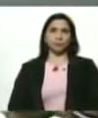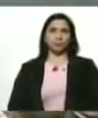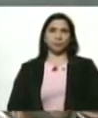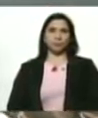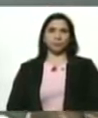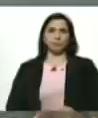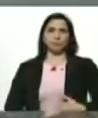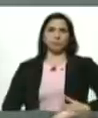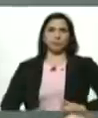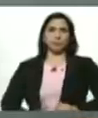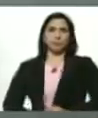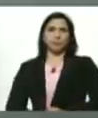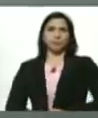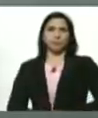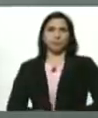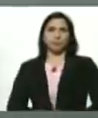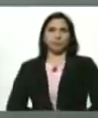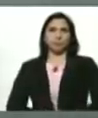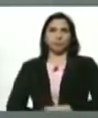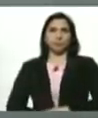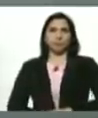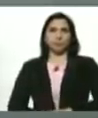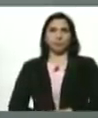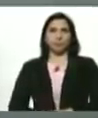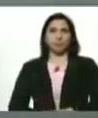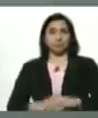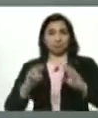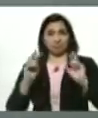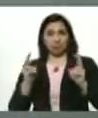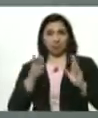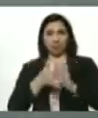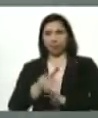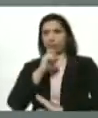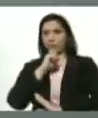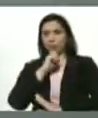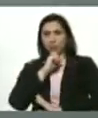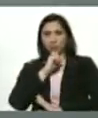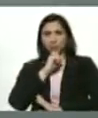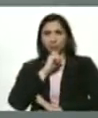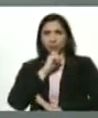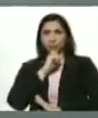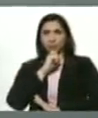ha sido un tema muy difícil